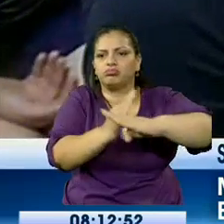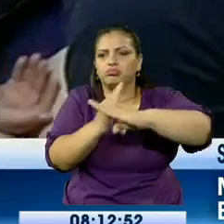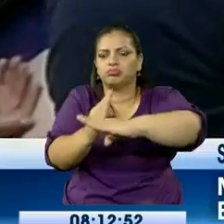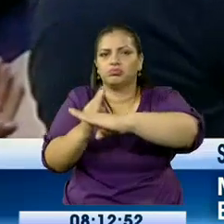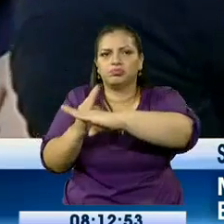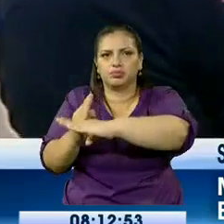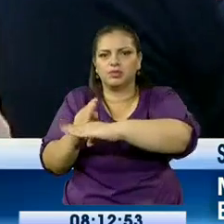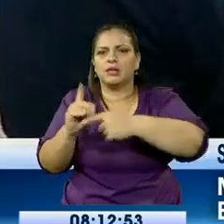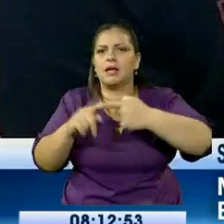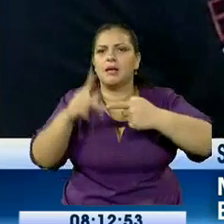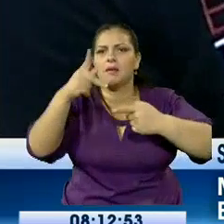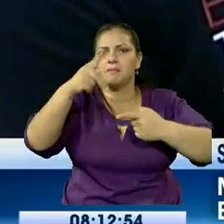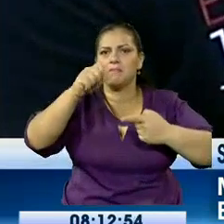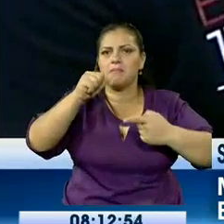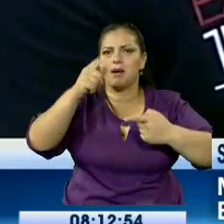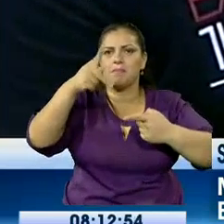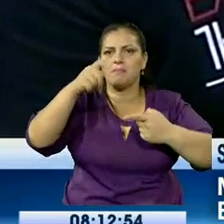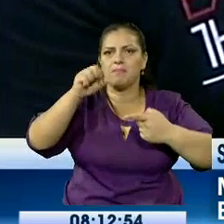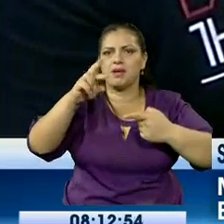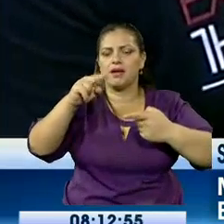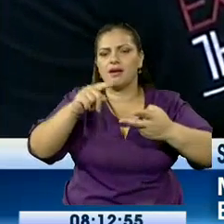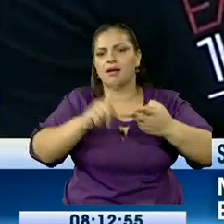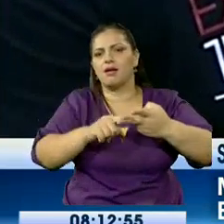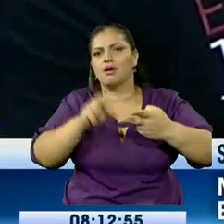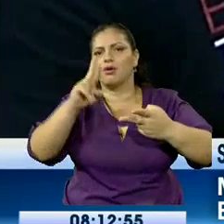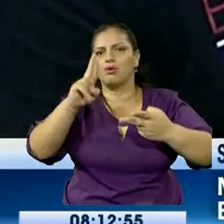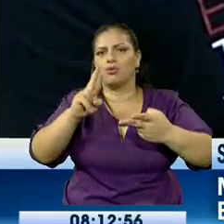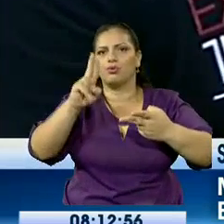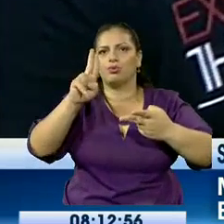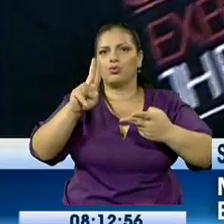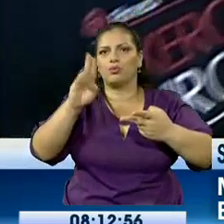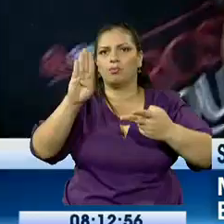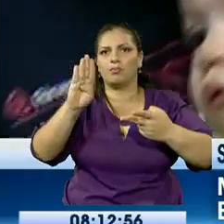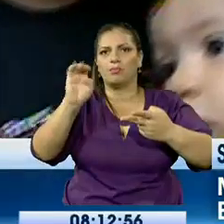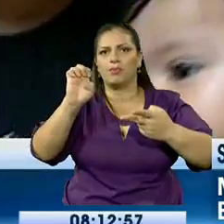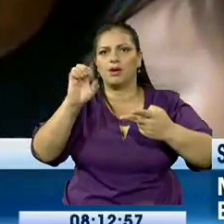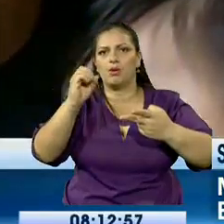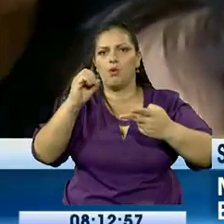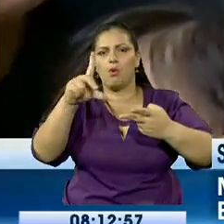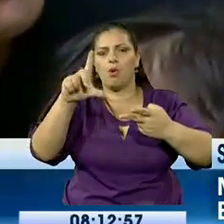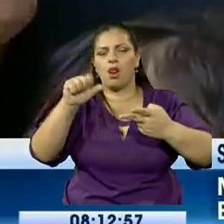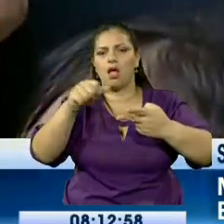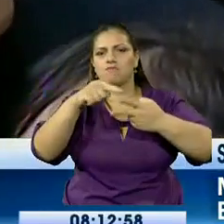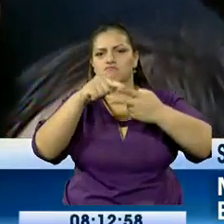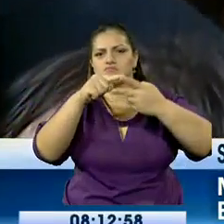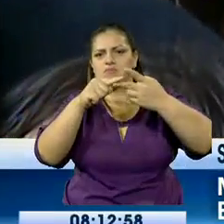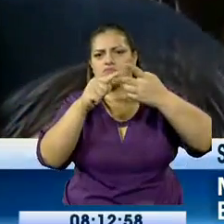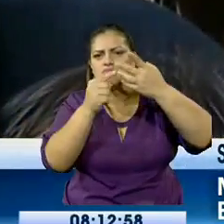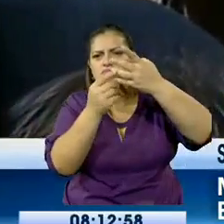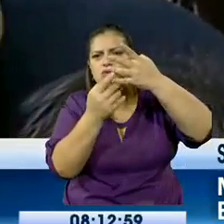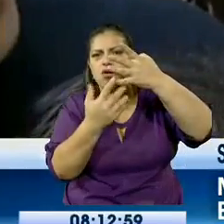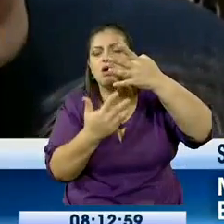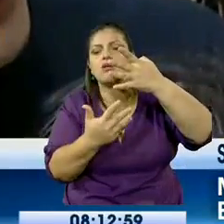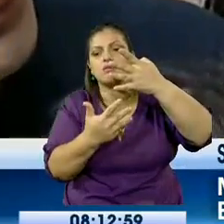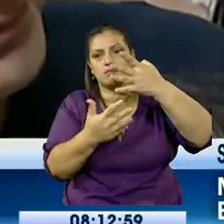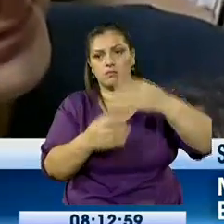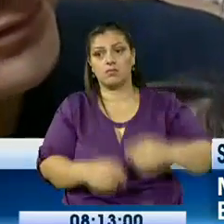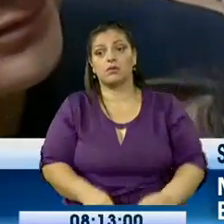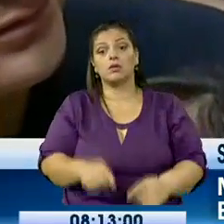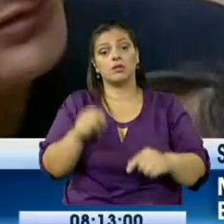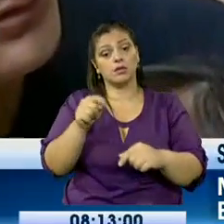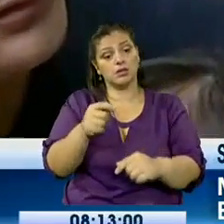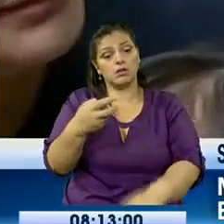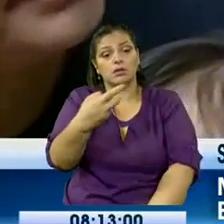enfermedades está sujeto al niño, que le puede dar, existe la posibilidad de que le dé. Entonces la responsabilidad... Listo. Vamos a dialogar con